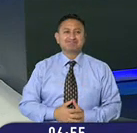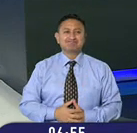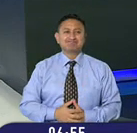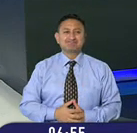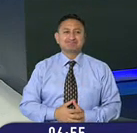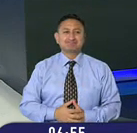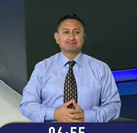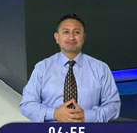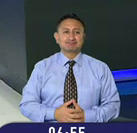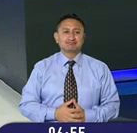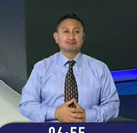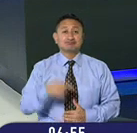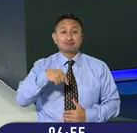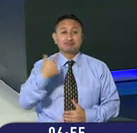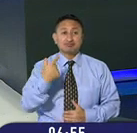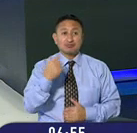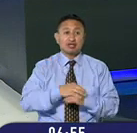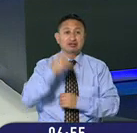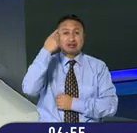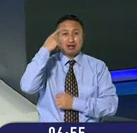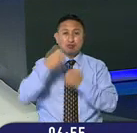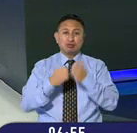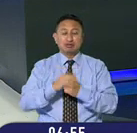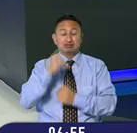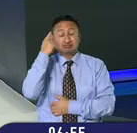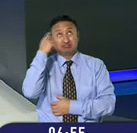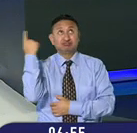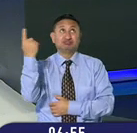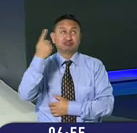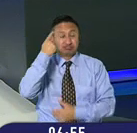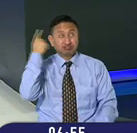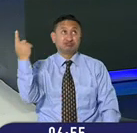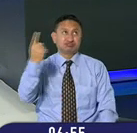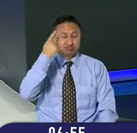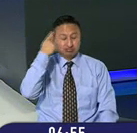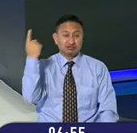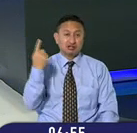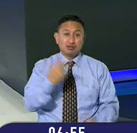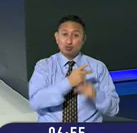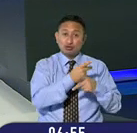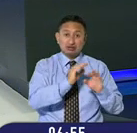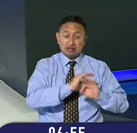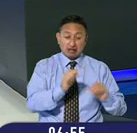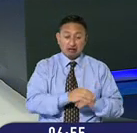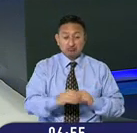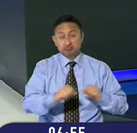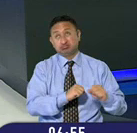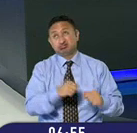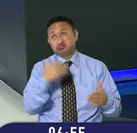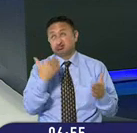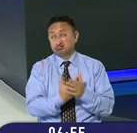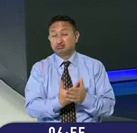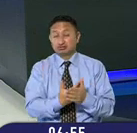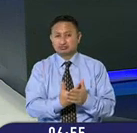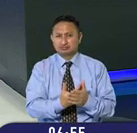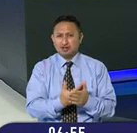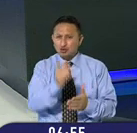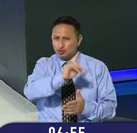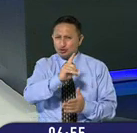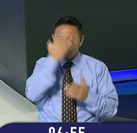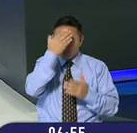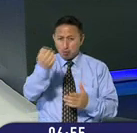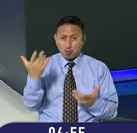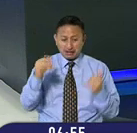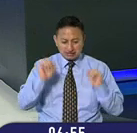lo peor que no puede ser es dando las vueltas de los problemas, de lo mismo y lo mismo, porque no sales, no produces. Exacto. Entonces, vaya, vaya, póngale esa